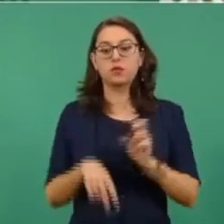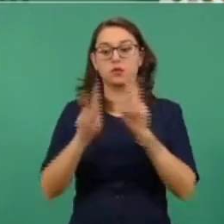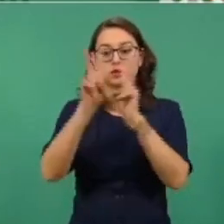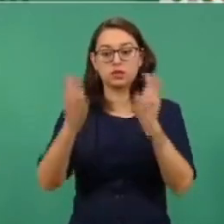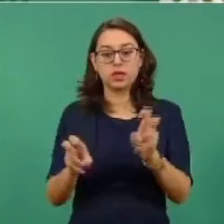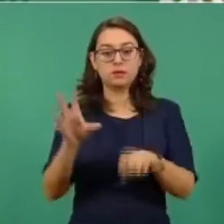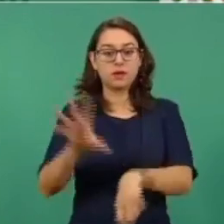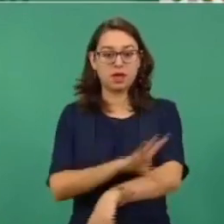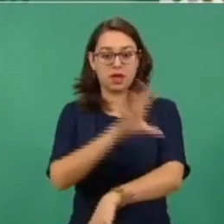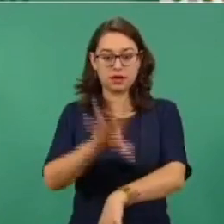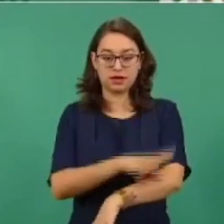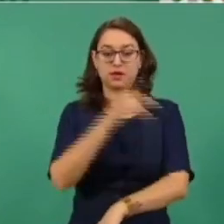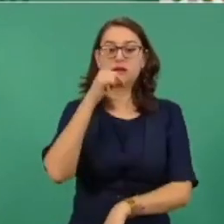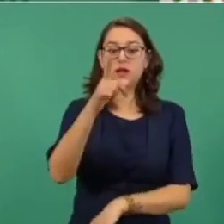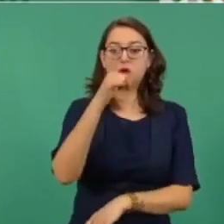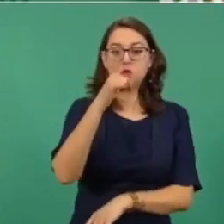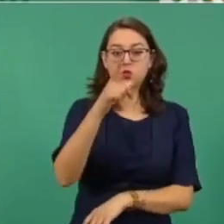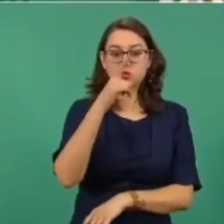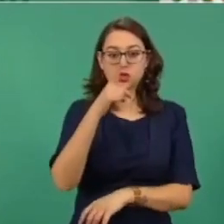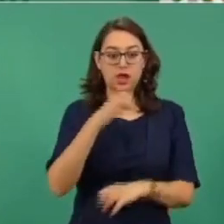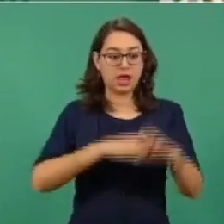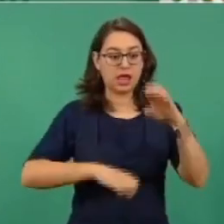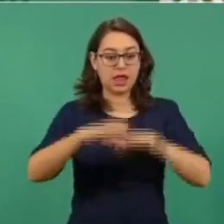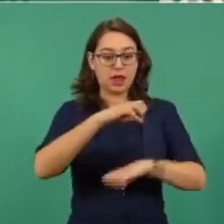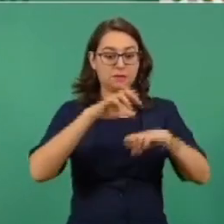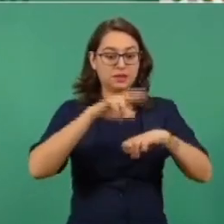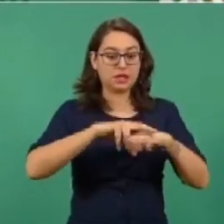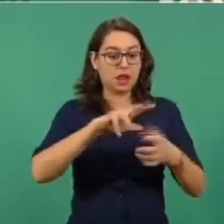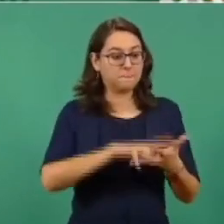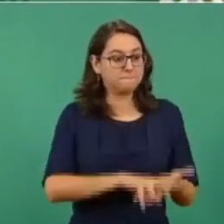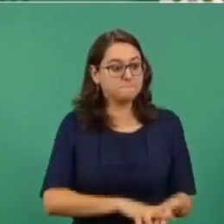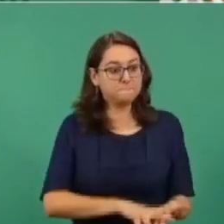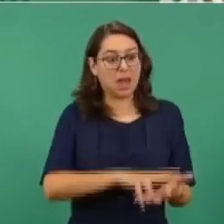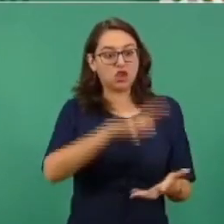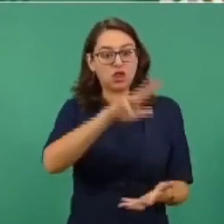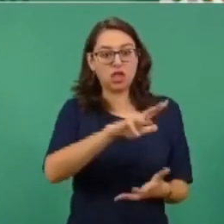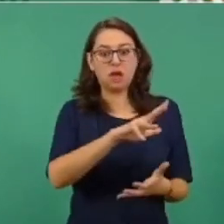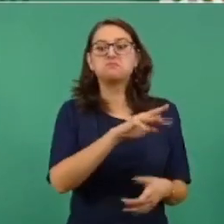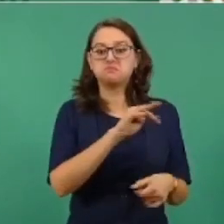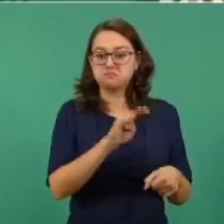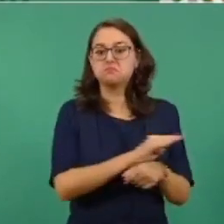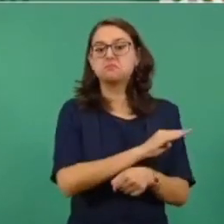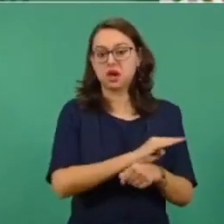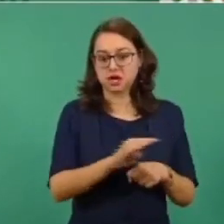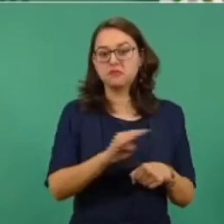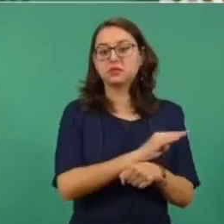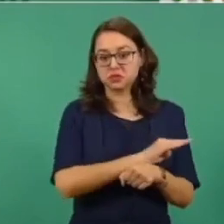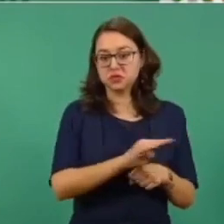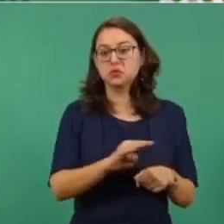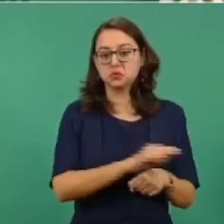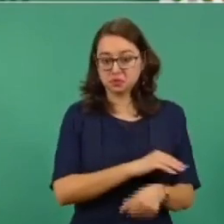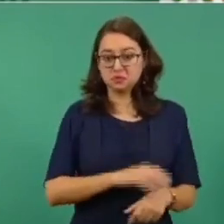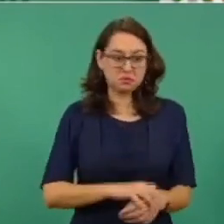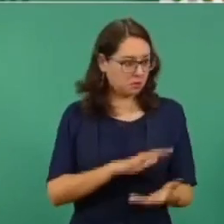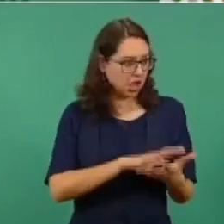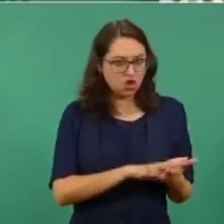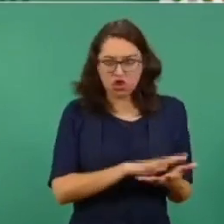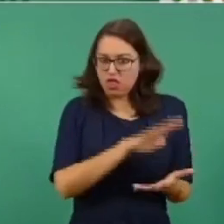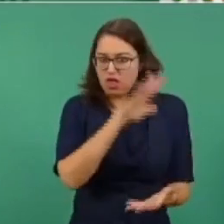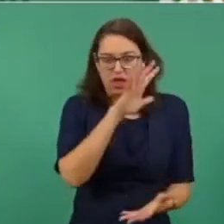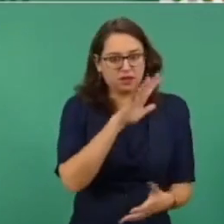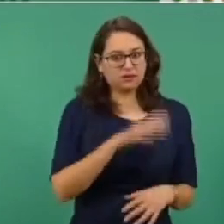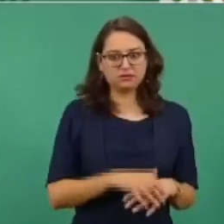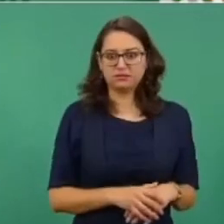la mayoría de los empresarios se beneficia con la reforma que estamos proponiendo,